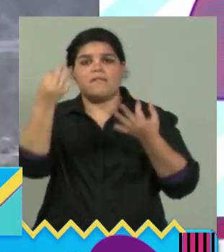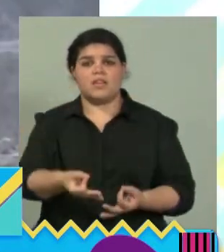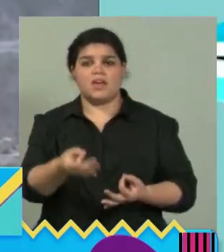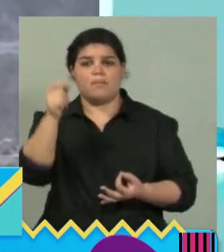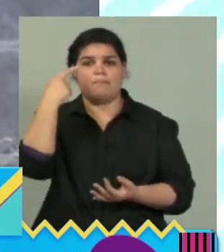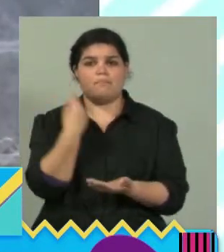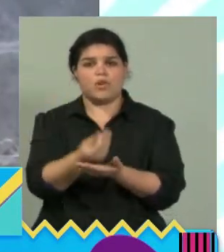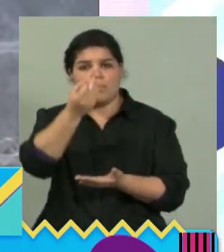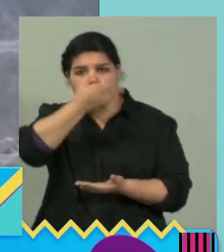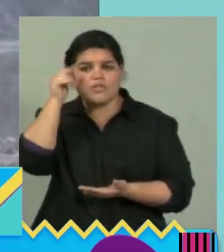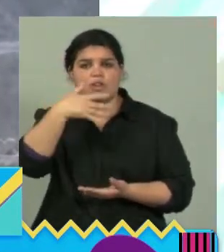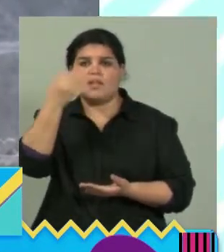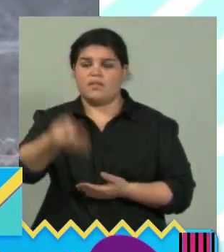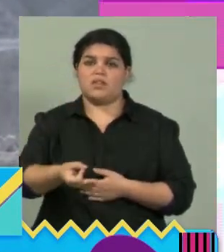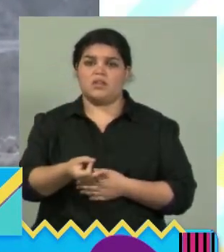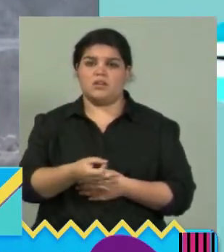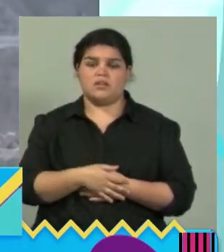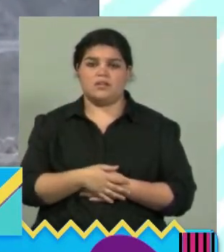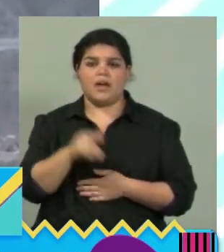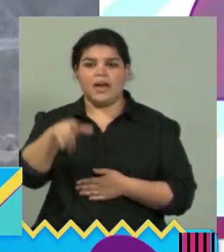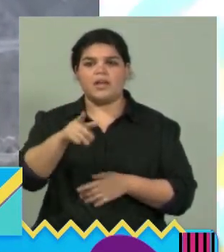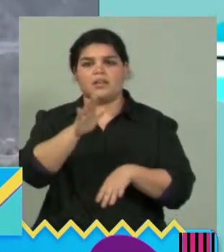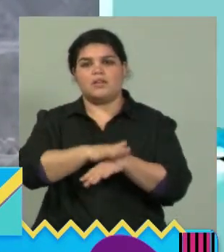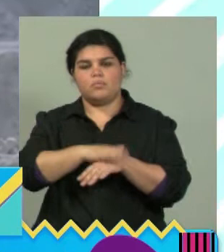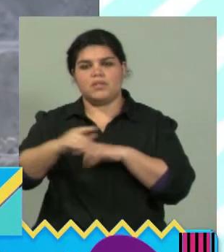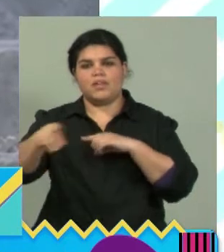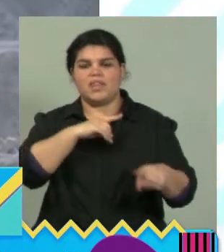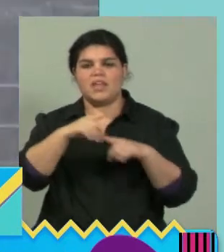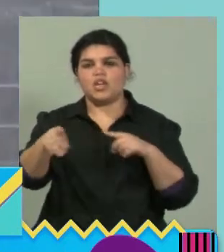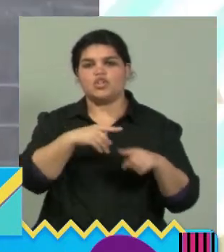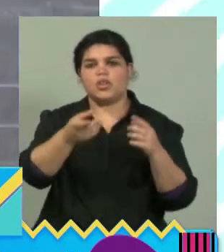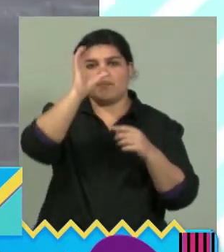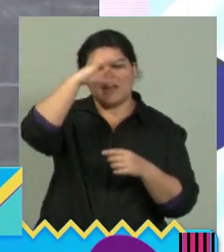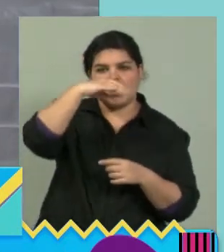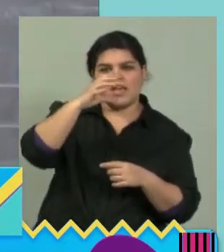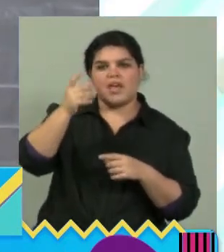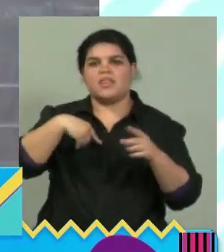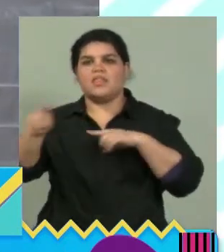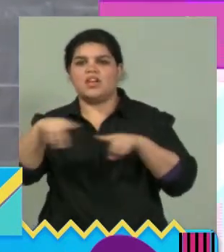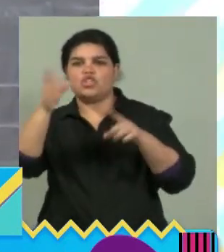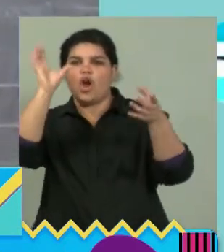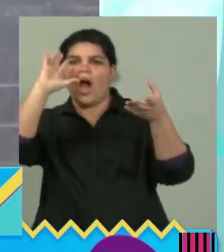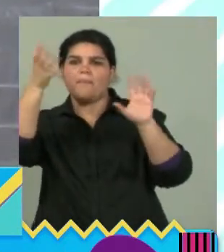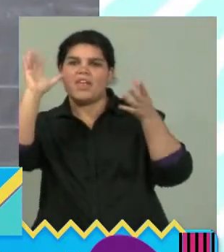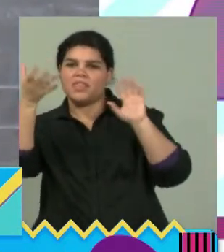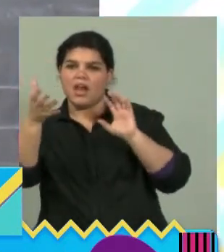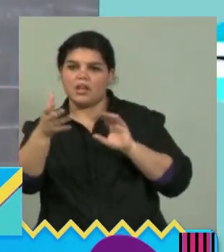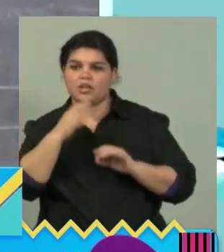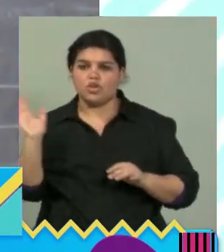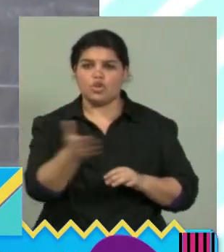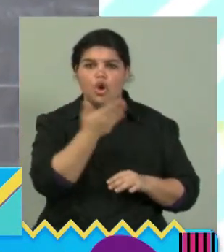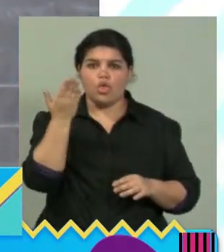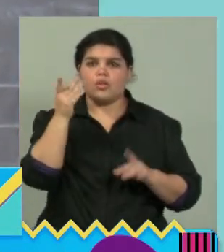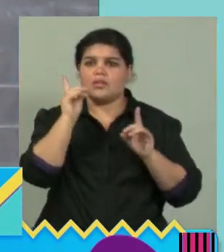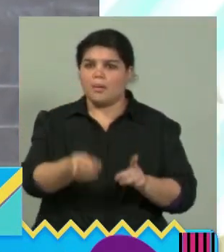profesionales que correspondan al manejo de las direcciones de minería, las direcciones de protección ambiental, todos estos ámbitos. Y juzgar a todos,